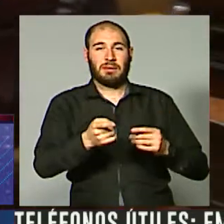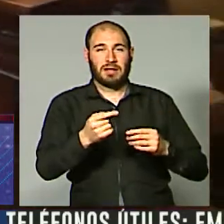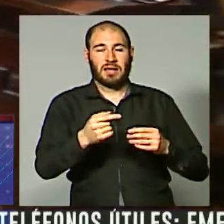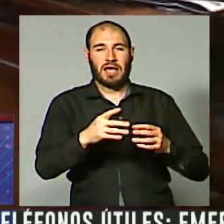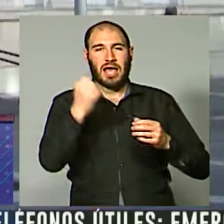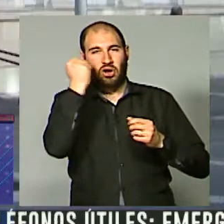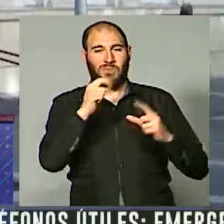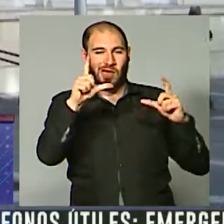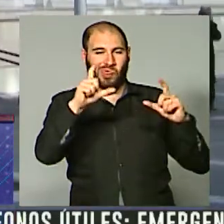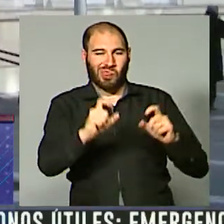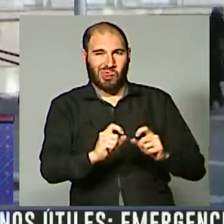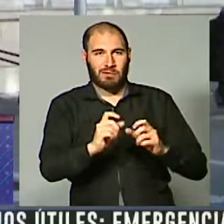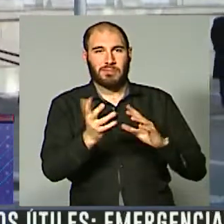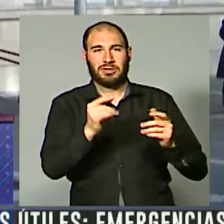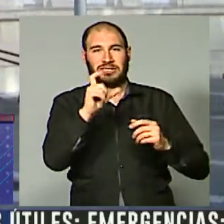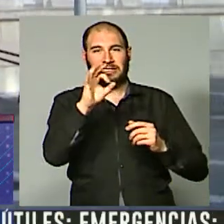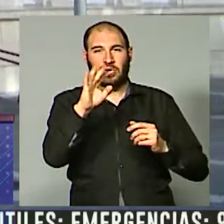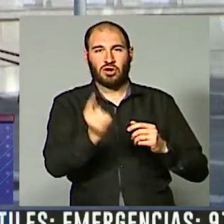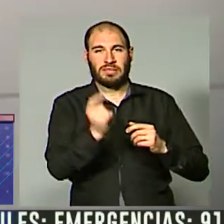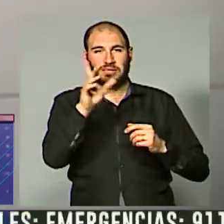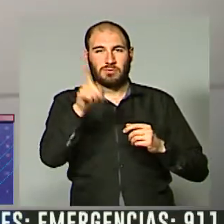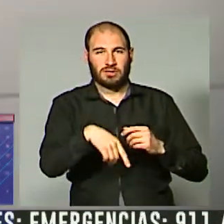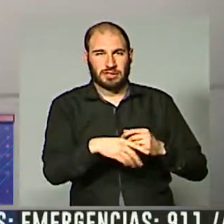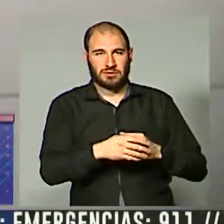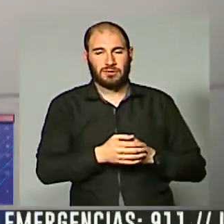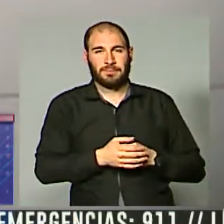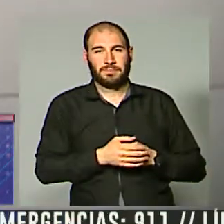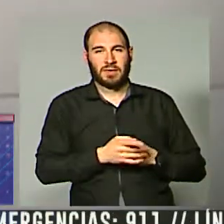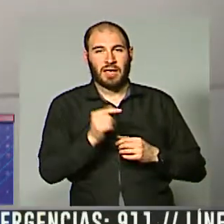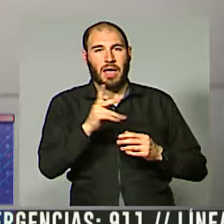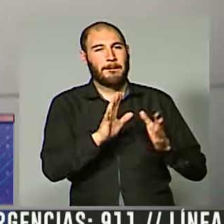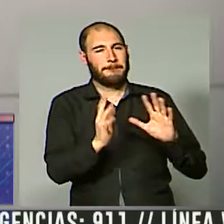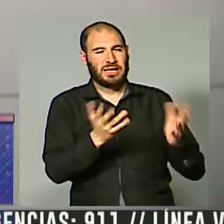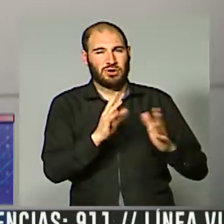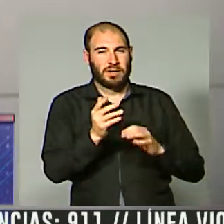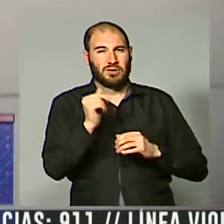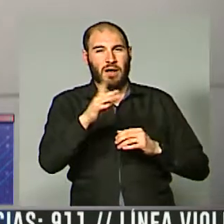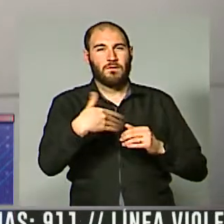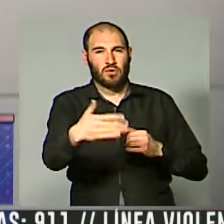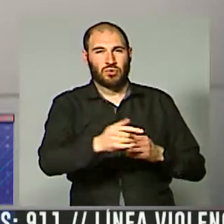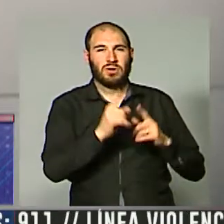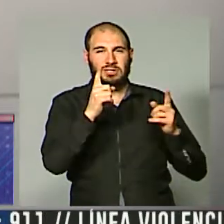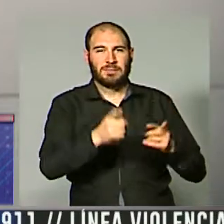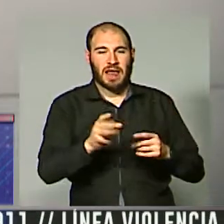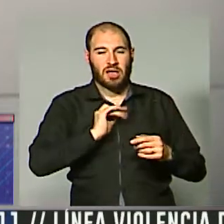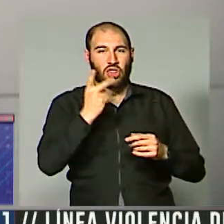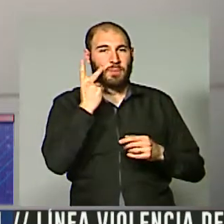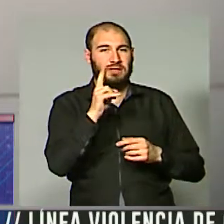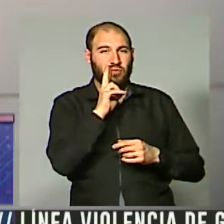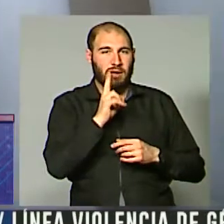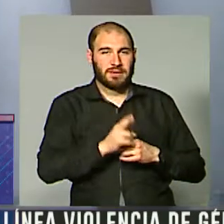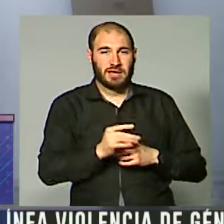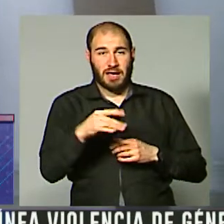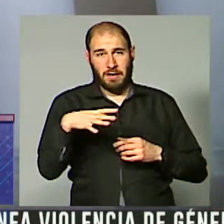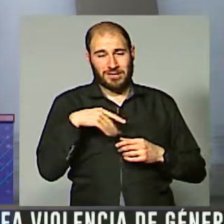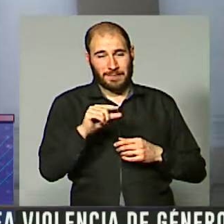contracción económica en el orden del 0,5% dentro de lo que se prevé de cara al futuro y pensando ya en este año 2019, que lo tenemos